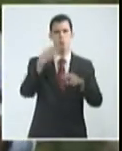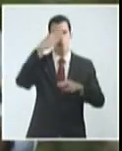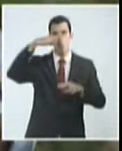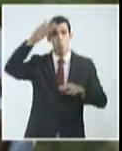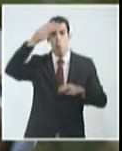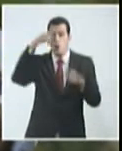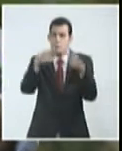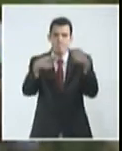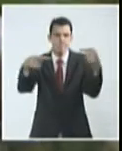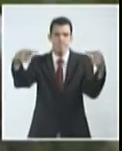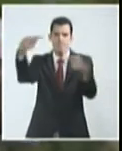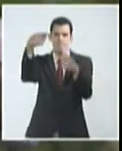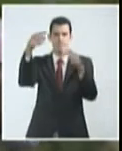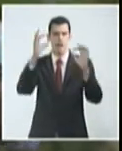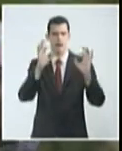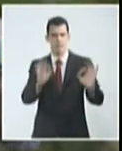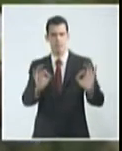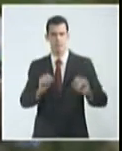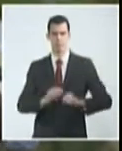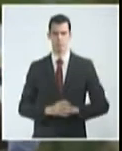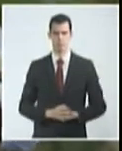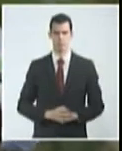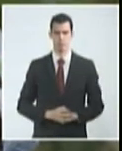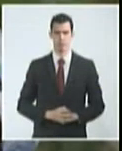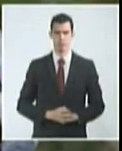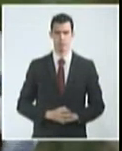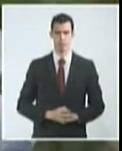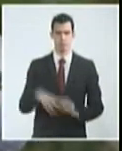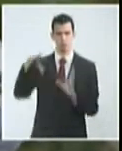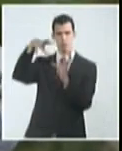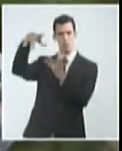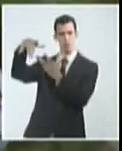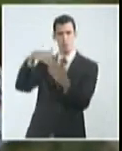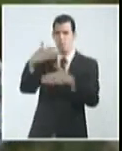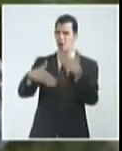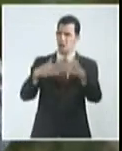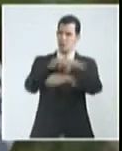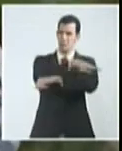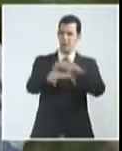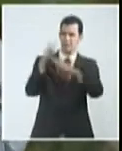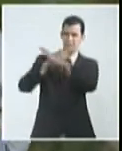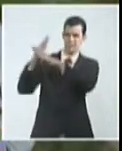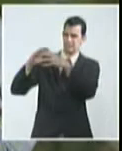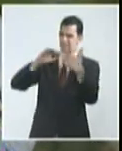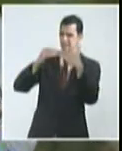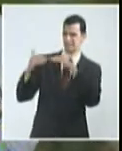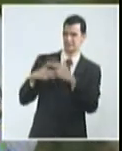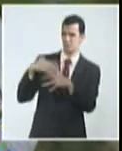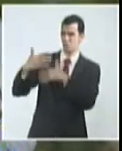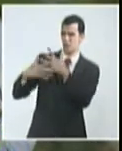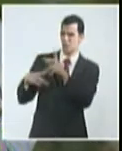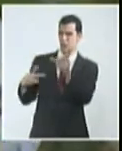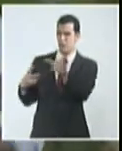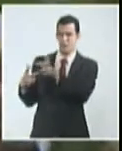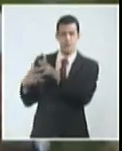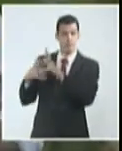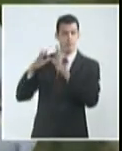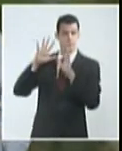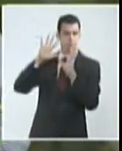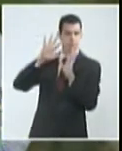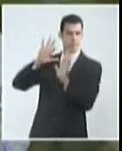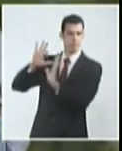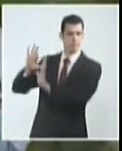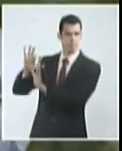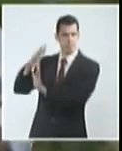baluartes que nos distinguen en un entorno mundial que cada vez es más agresivo y que cada vez es más inseguro. Y por lo tanto